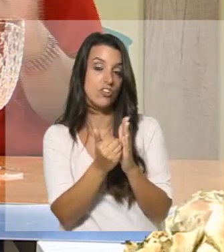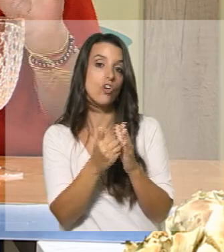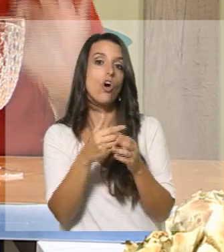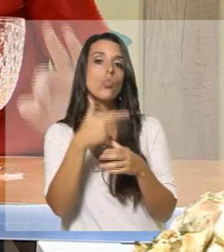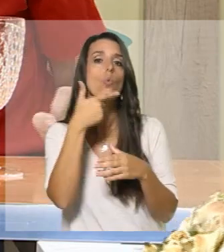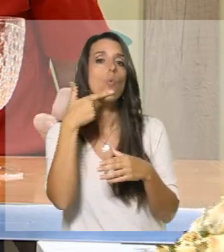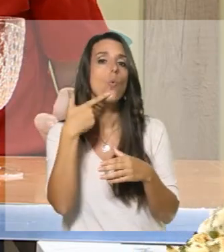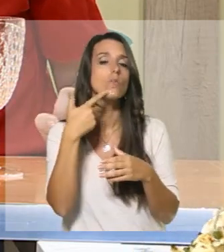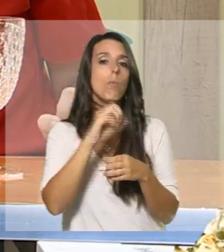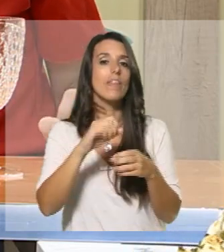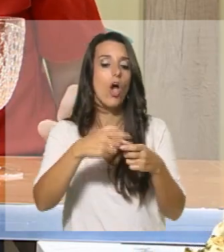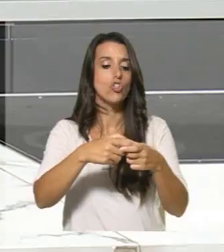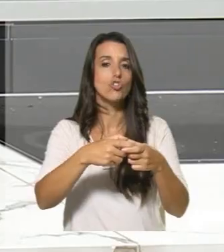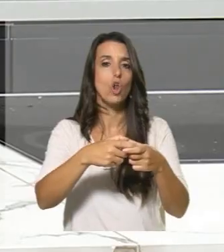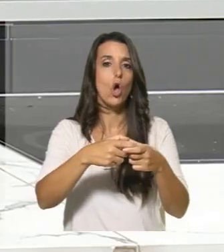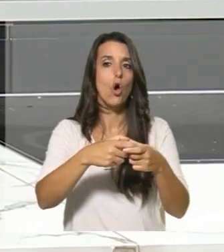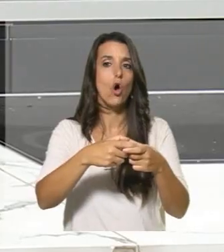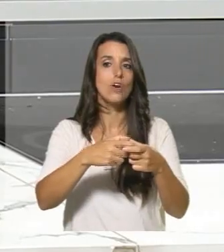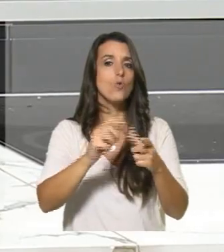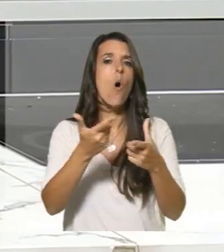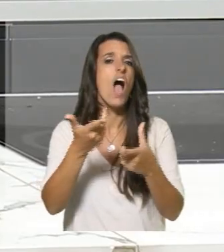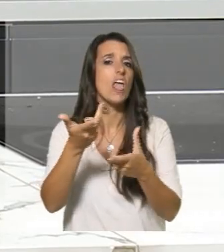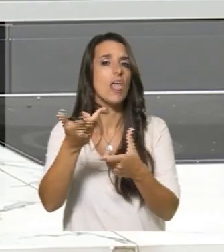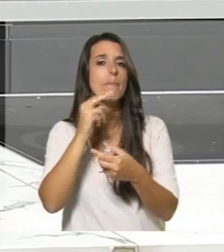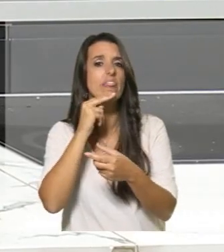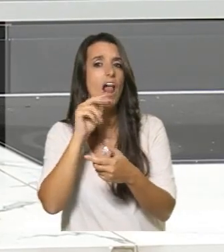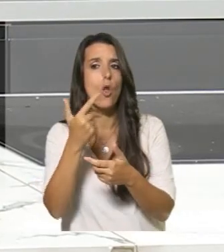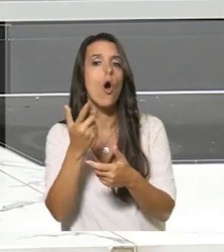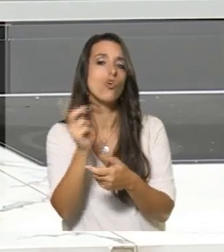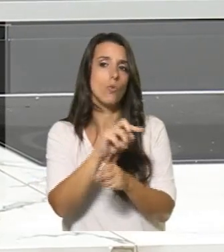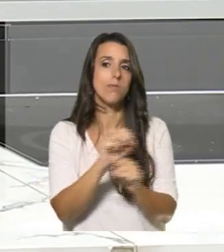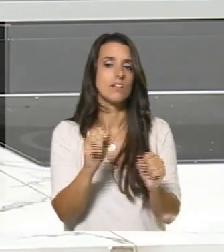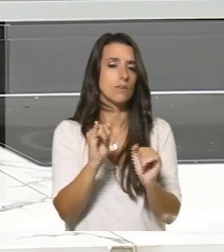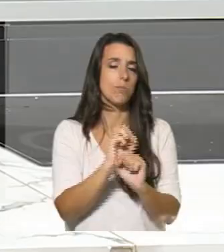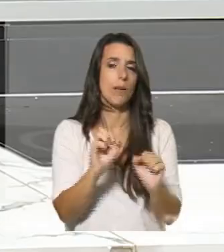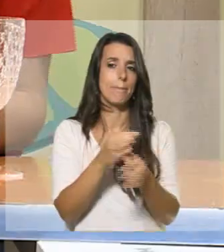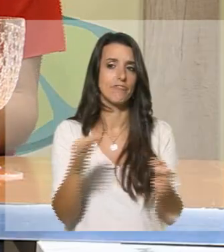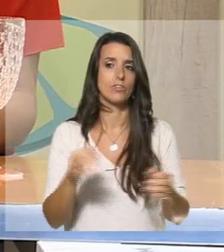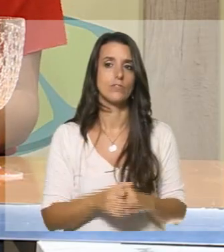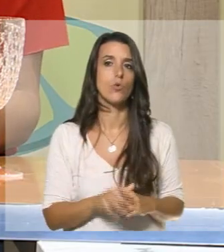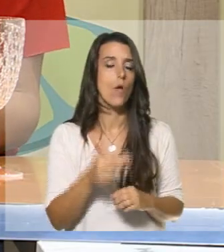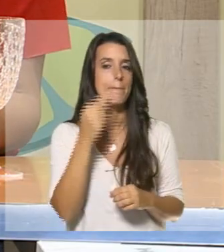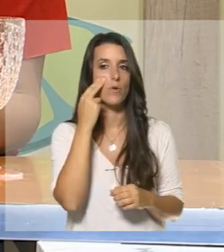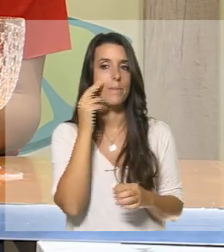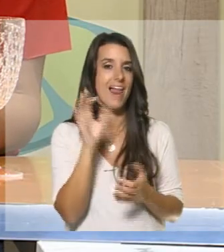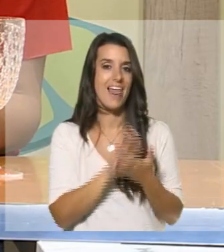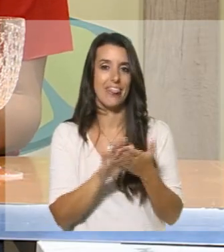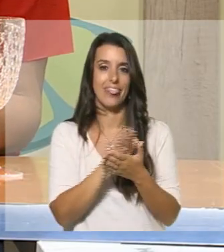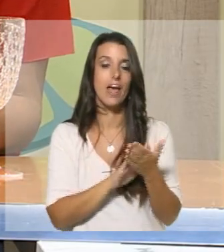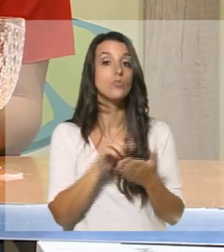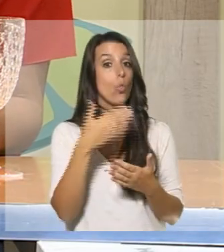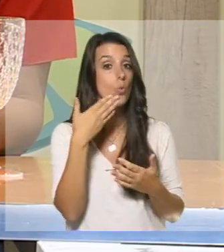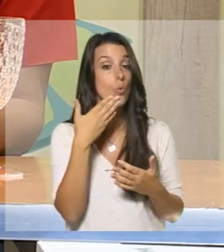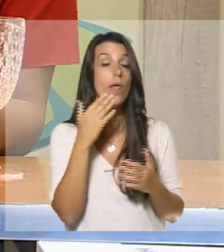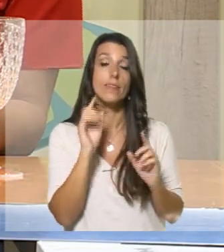en molde de muffin. Sí, si es sí, que no sí. Tiene este tipo de moldecitos. Sí, se puede perfectamente. Perfecto. Ningún problema. Impecable. Esa también es una duda. Está